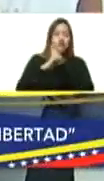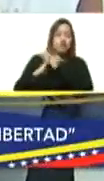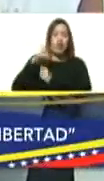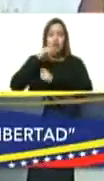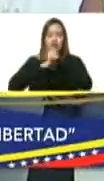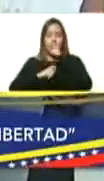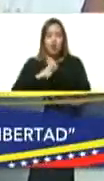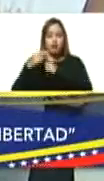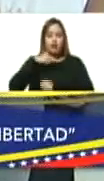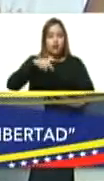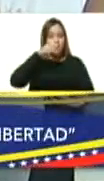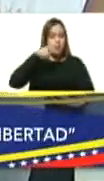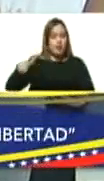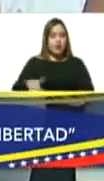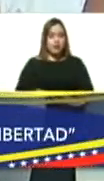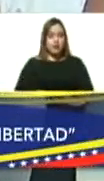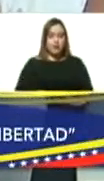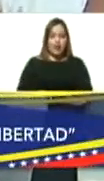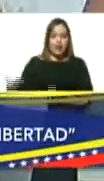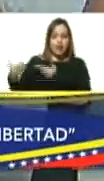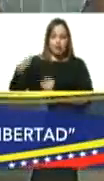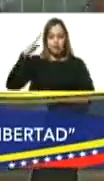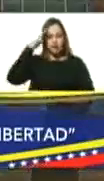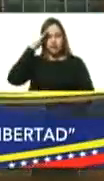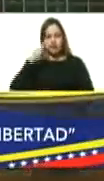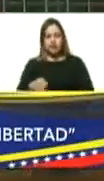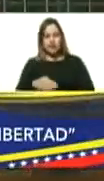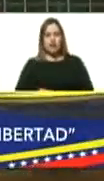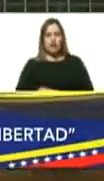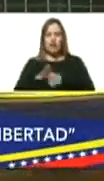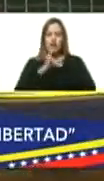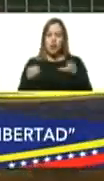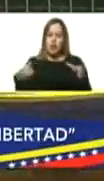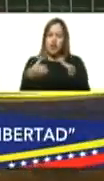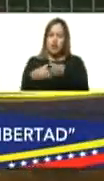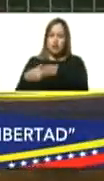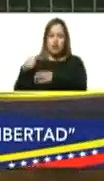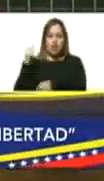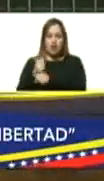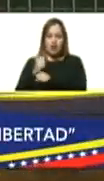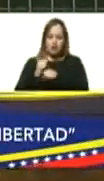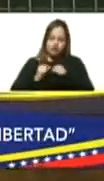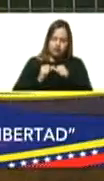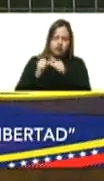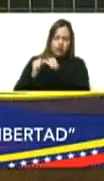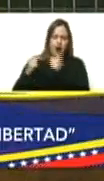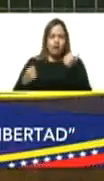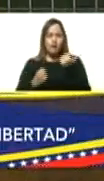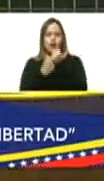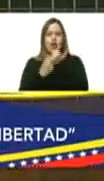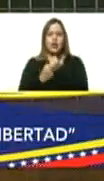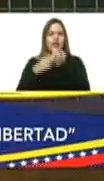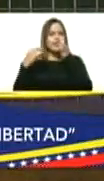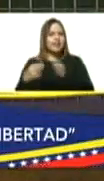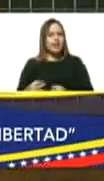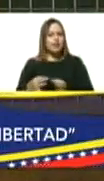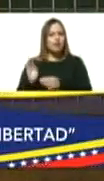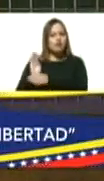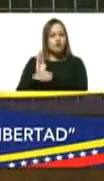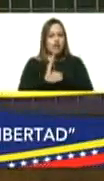pueblo. Y bueno, aquí está una soldada, aquí está todo un equipo de trabajo que vamos a seguir apoyándolo para seguir garantizando